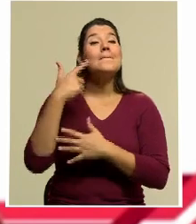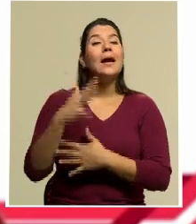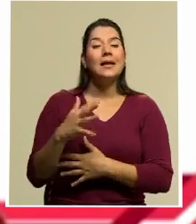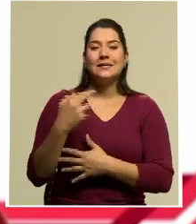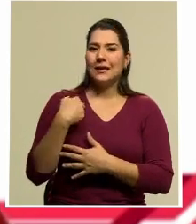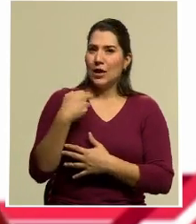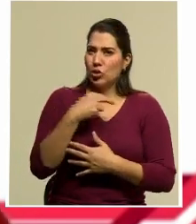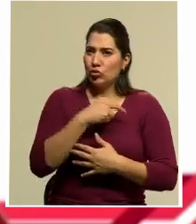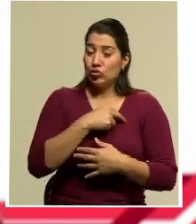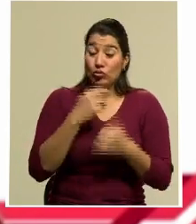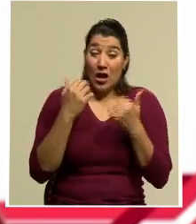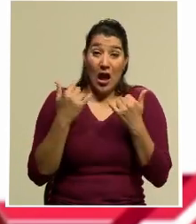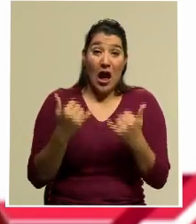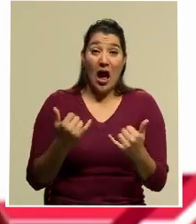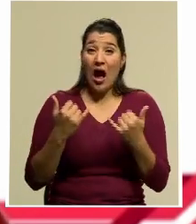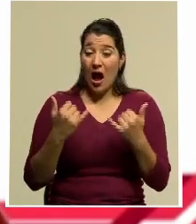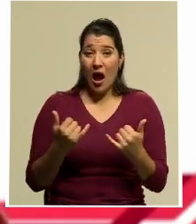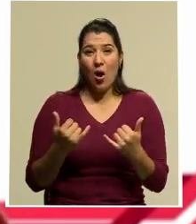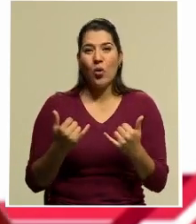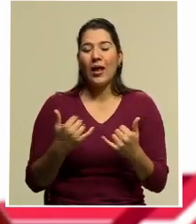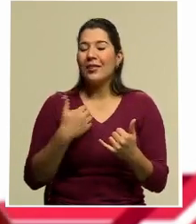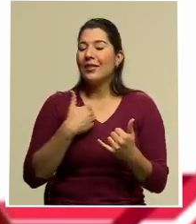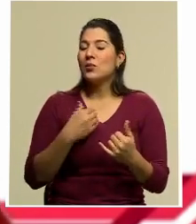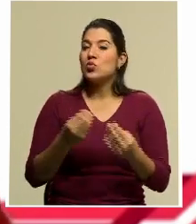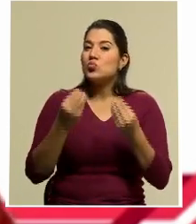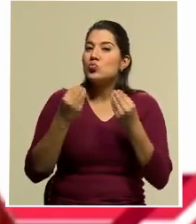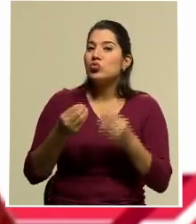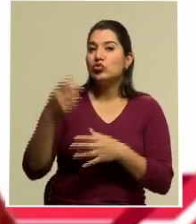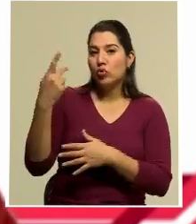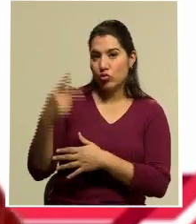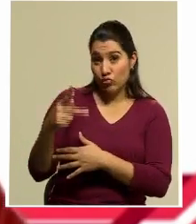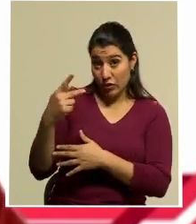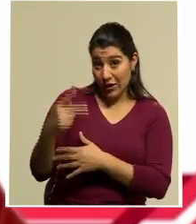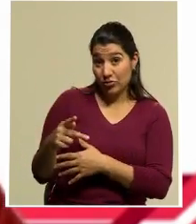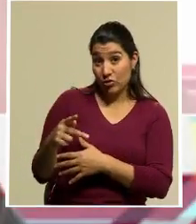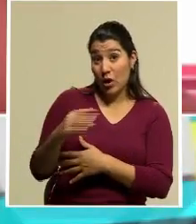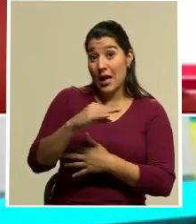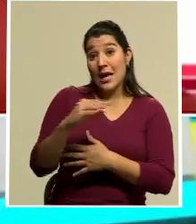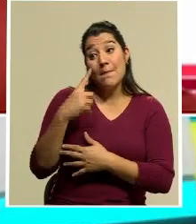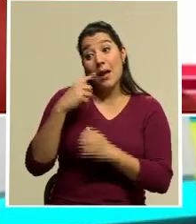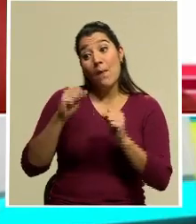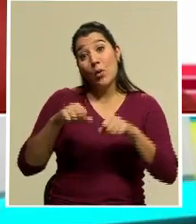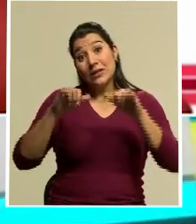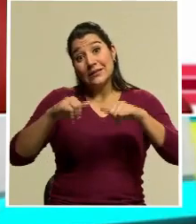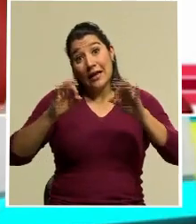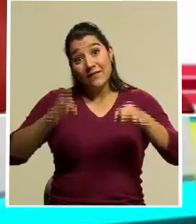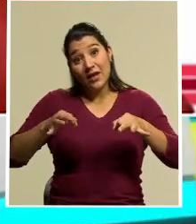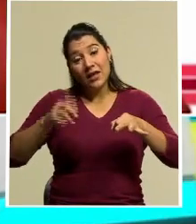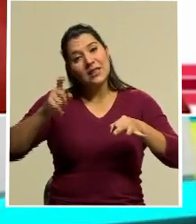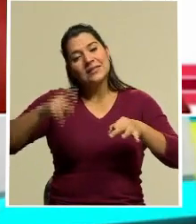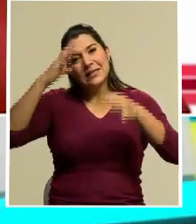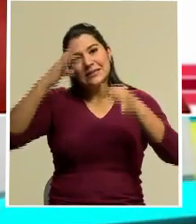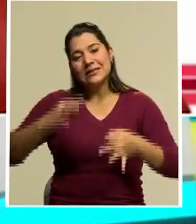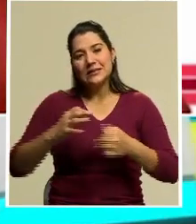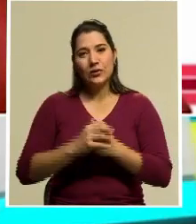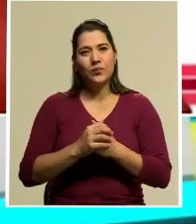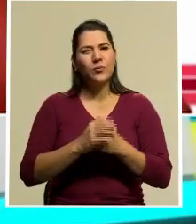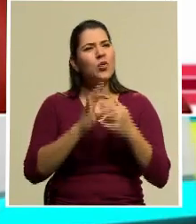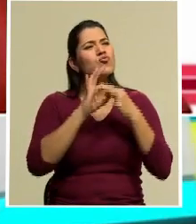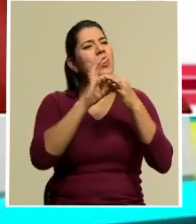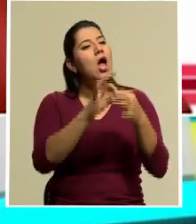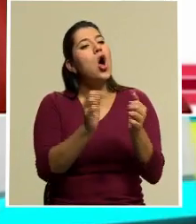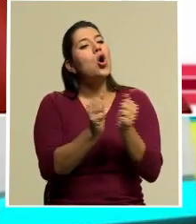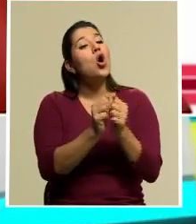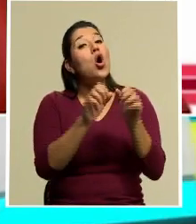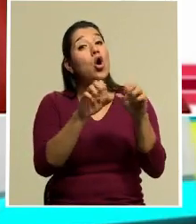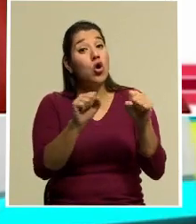pasando por una franja de riesgo y para pasarla bien tenemos que tomar medidas. Ligado al tema de la corrupción